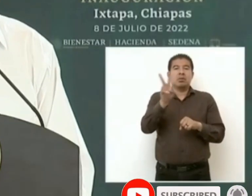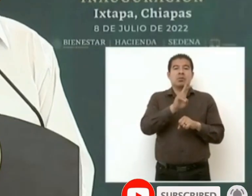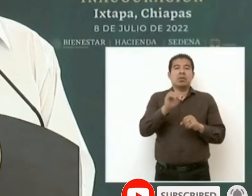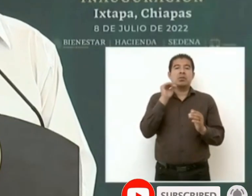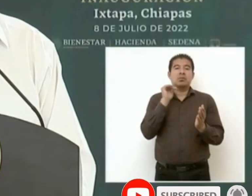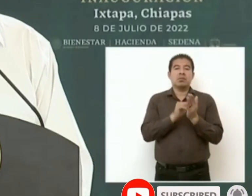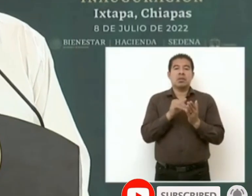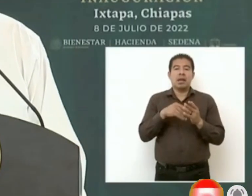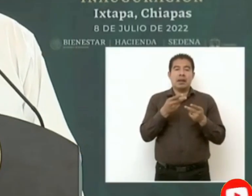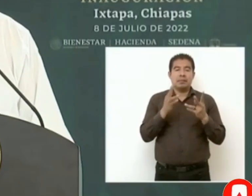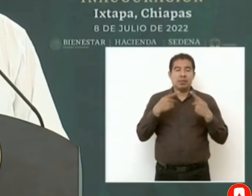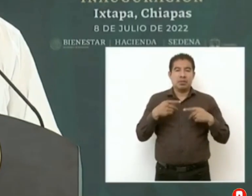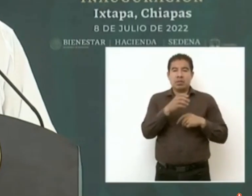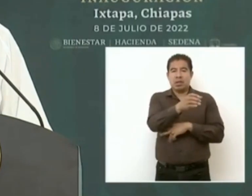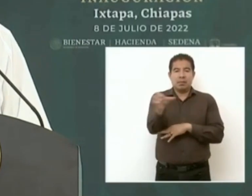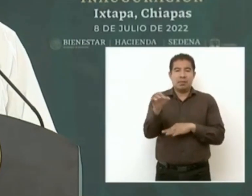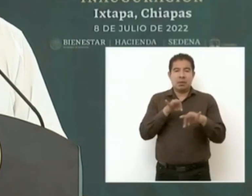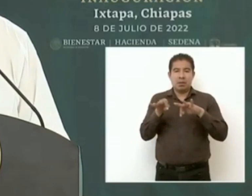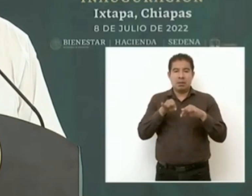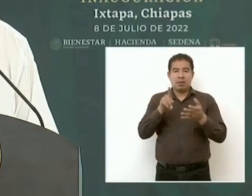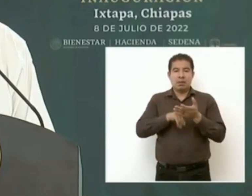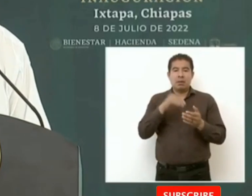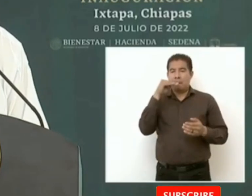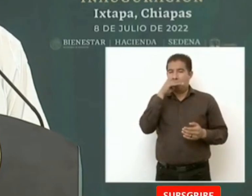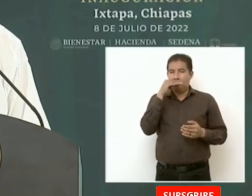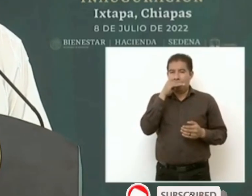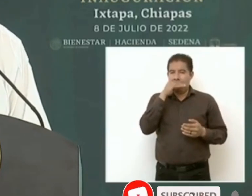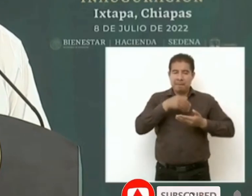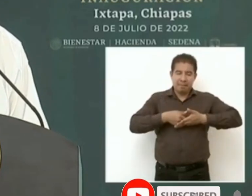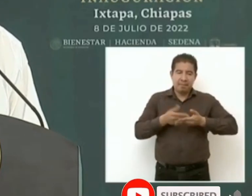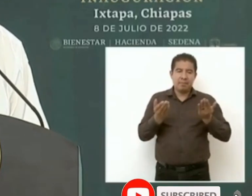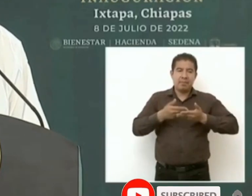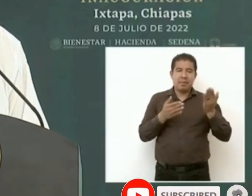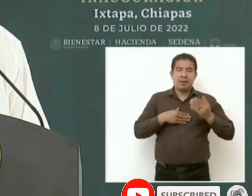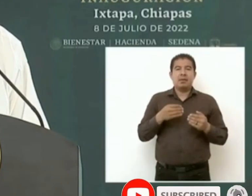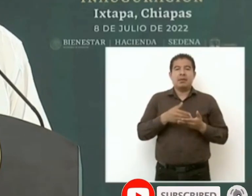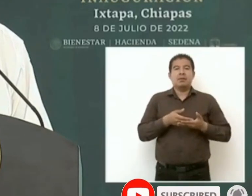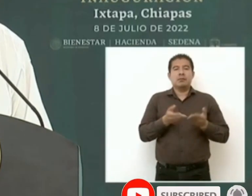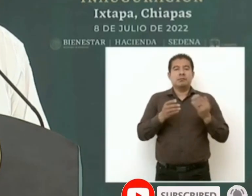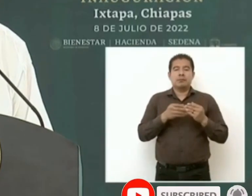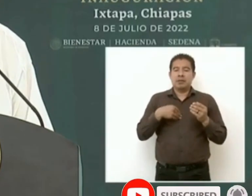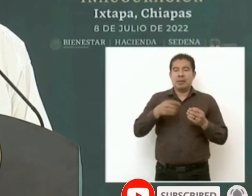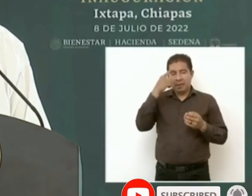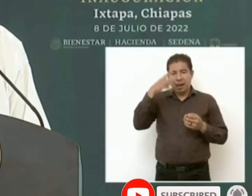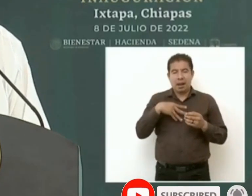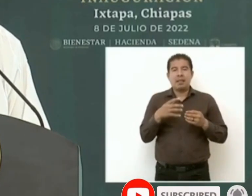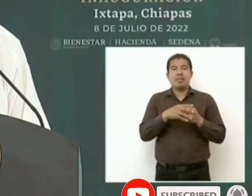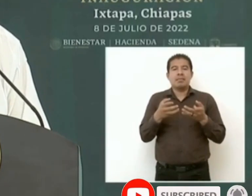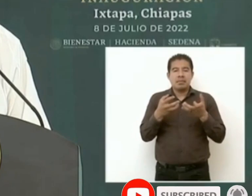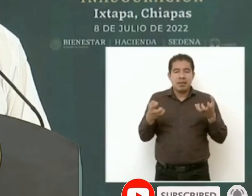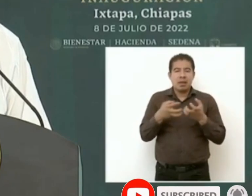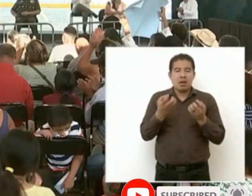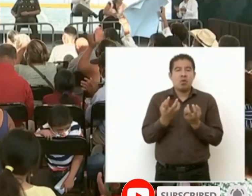de Chiapas que van a recibir de manera gratuita sus fertilizantes, el abono,